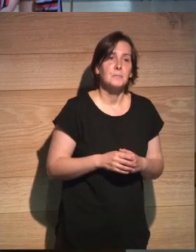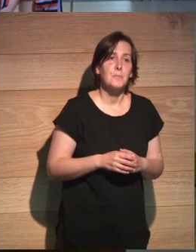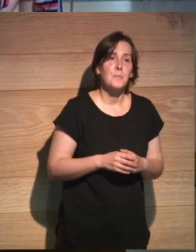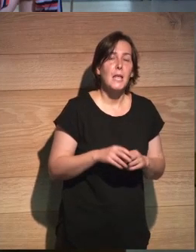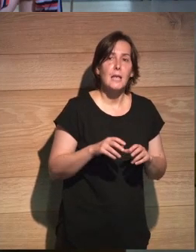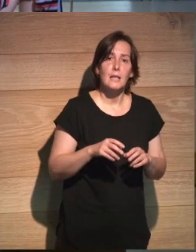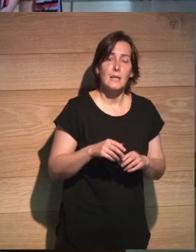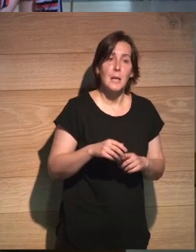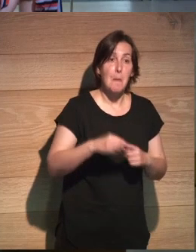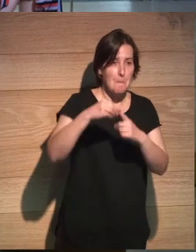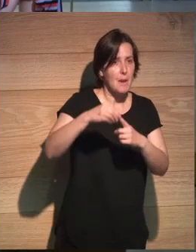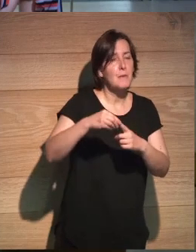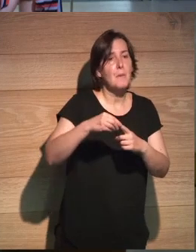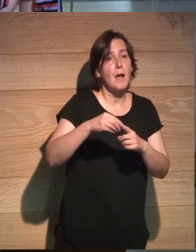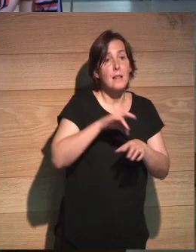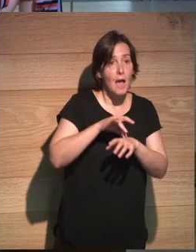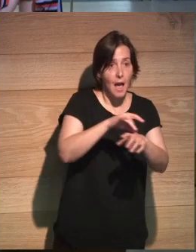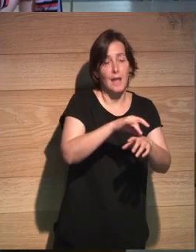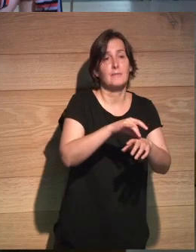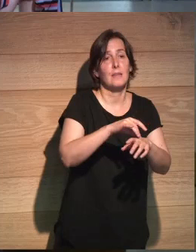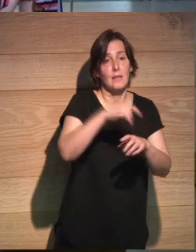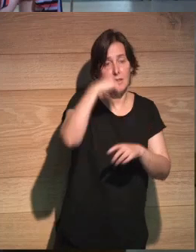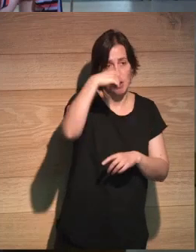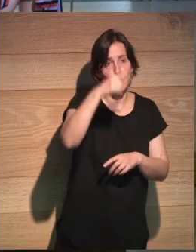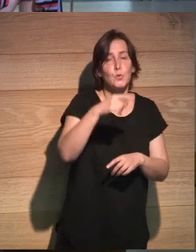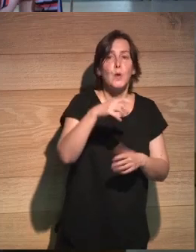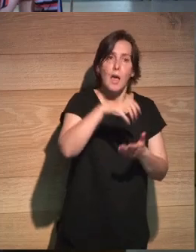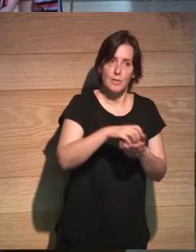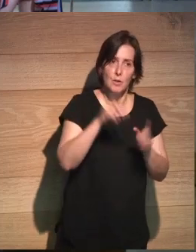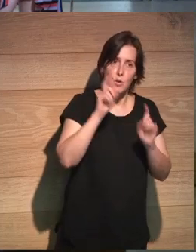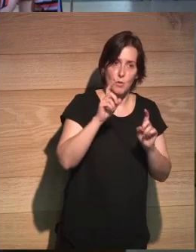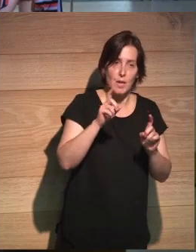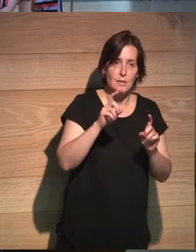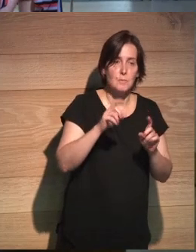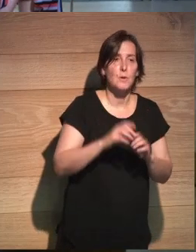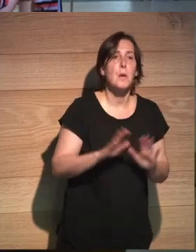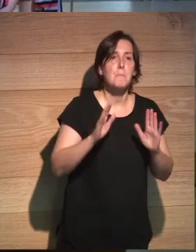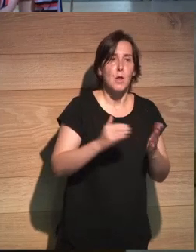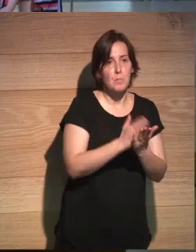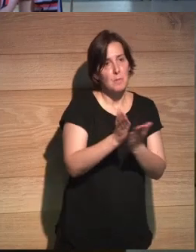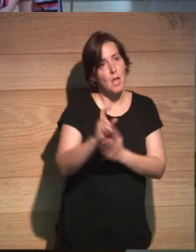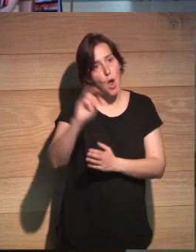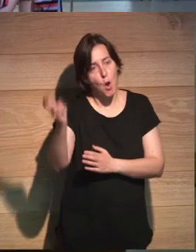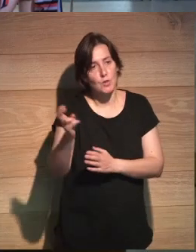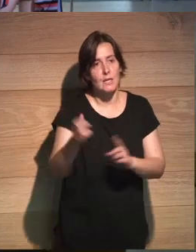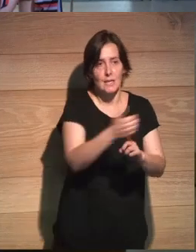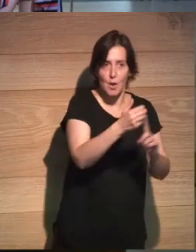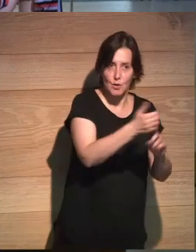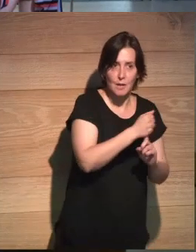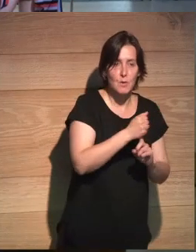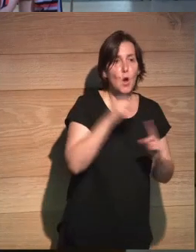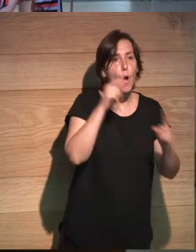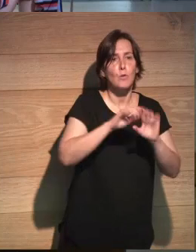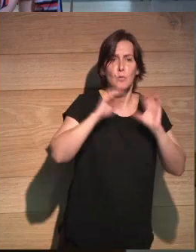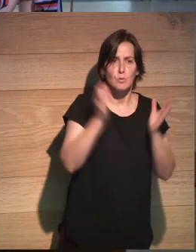el principal agente de cultura científica es el sistema educativo, también es cierto que estamos encontrando las vías para romper la burbuja,